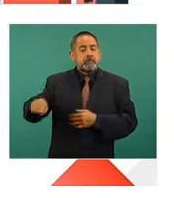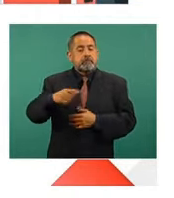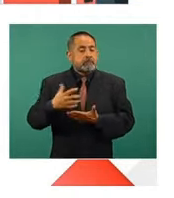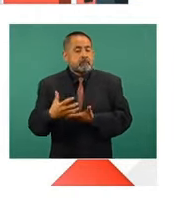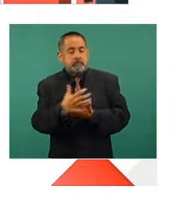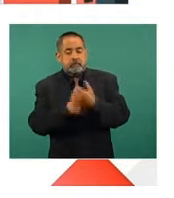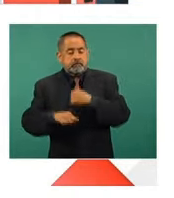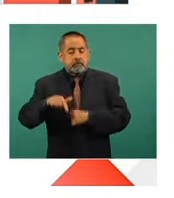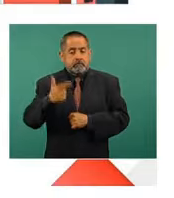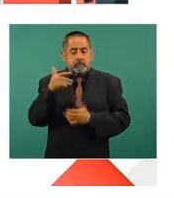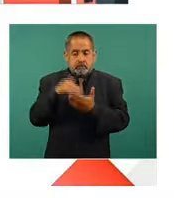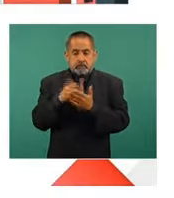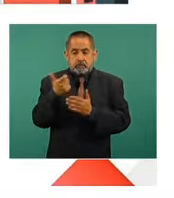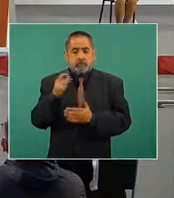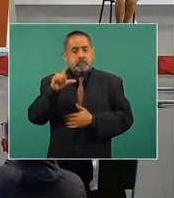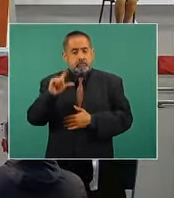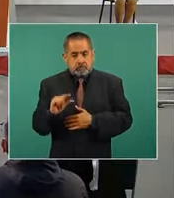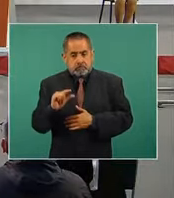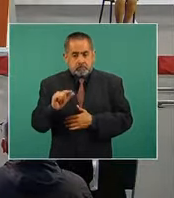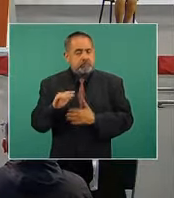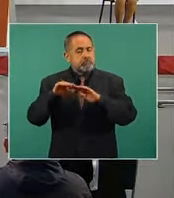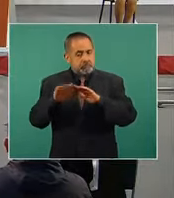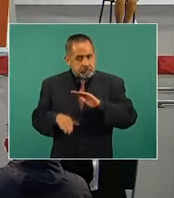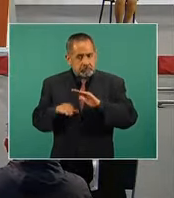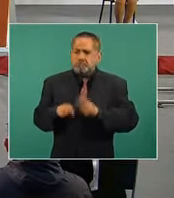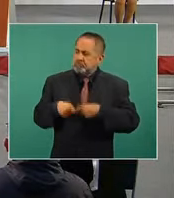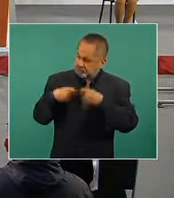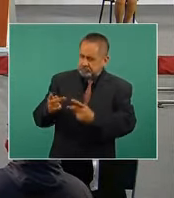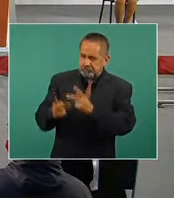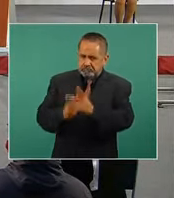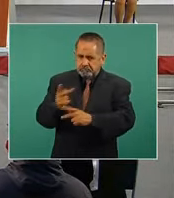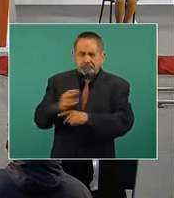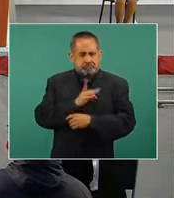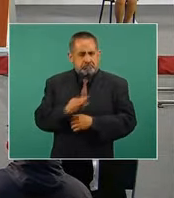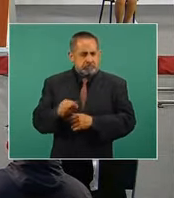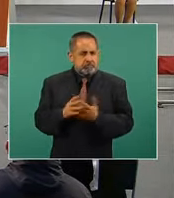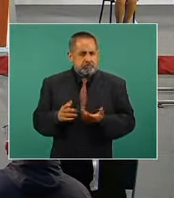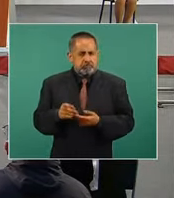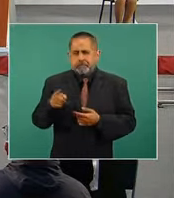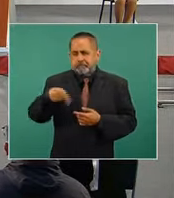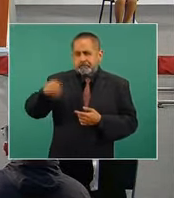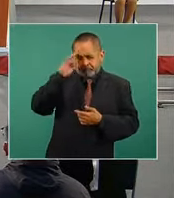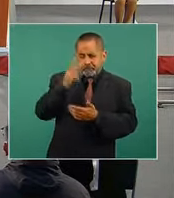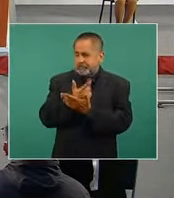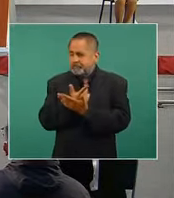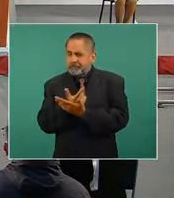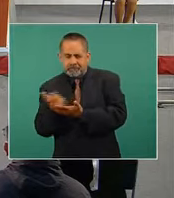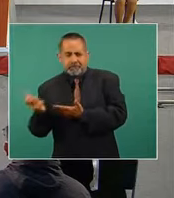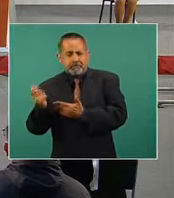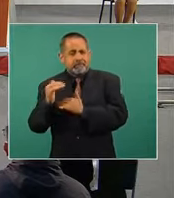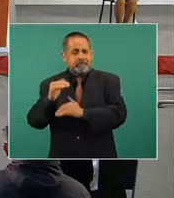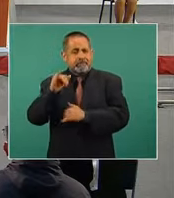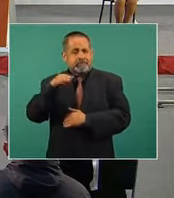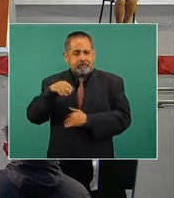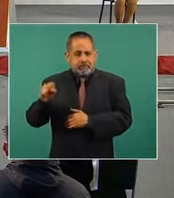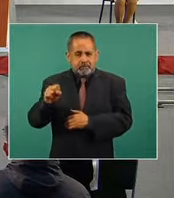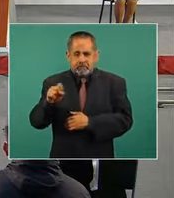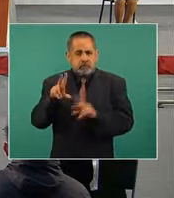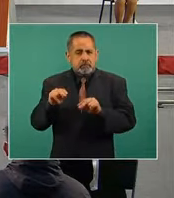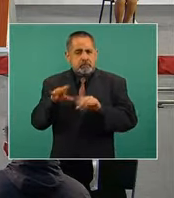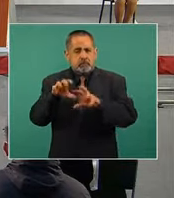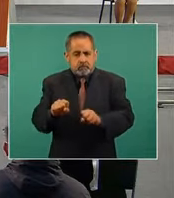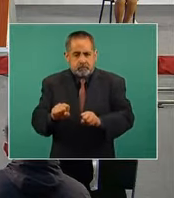de 12,000 pesos. Incluso eso está un poquito por abajo del promedio del salario registrado ante el Seguro Social, y son trabajadores que